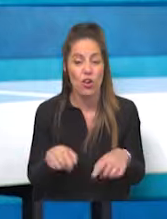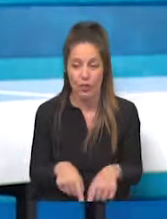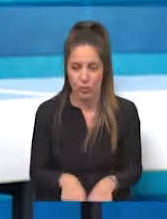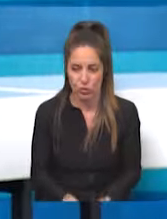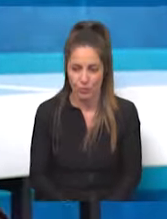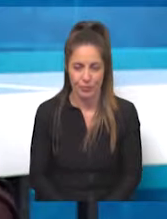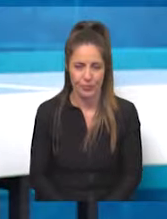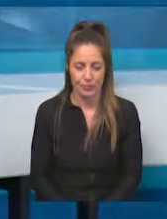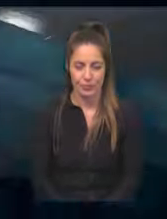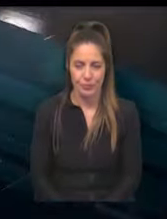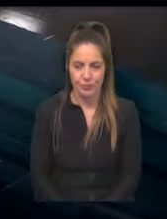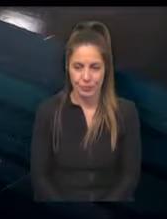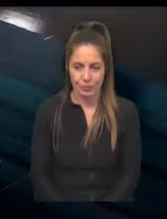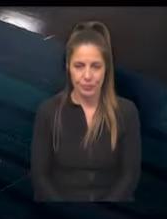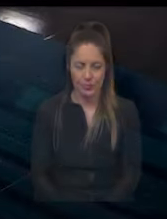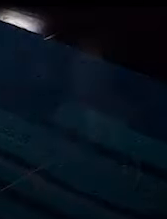pantalla